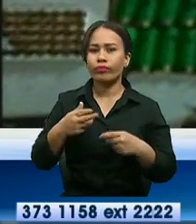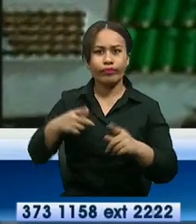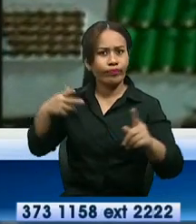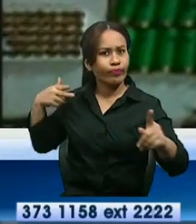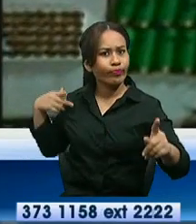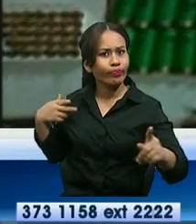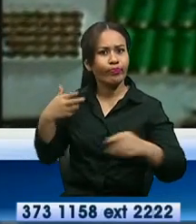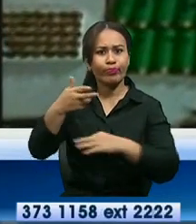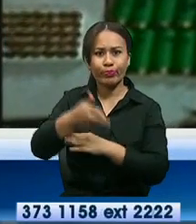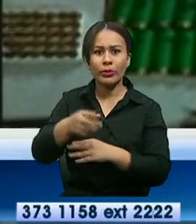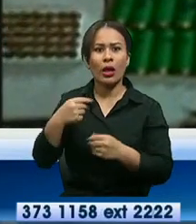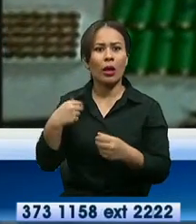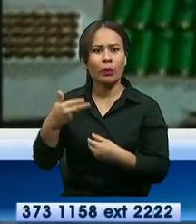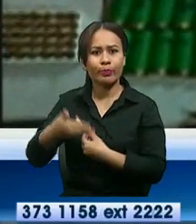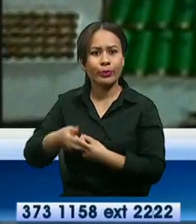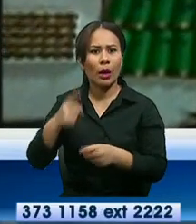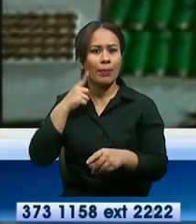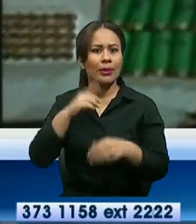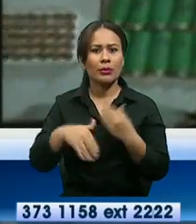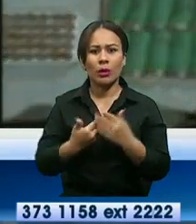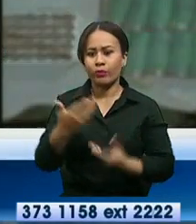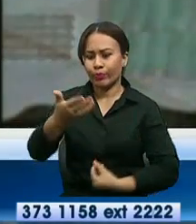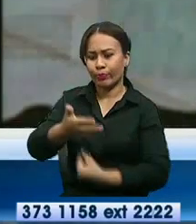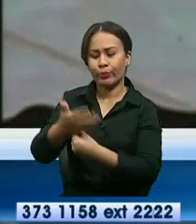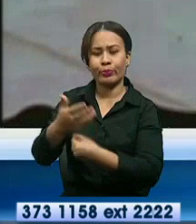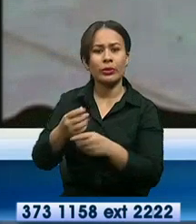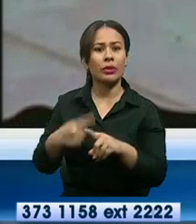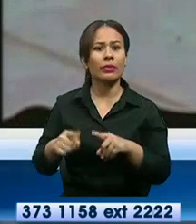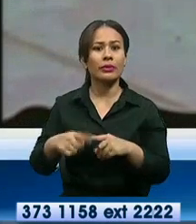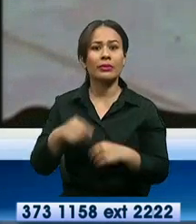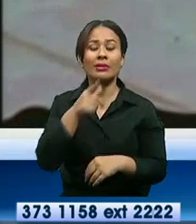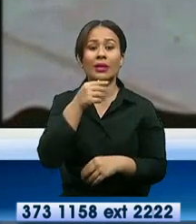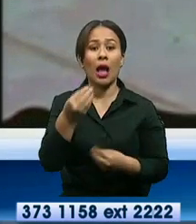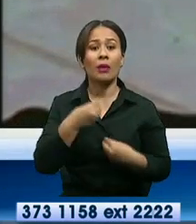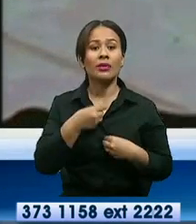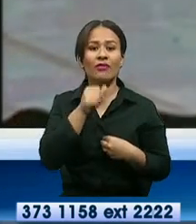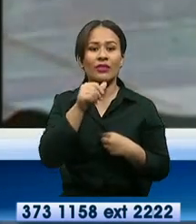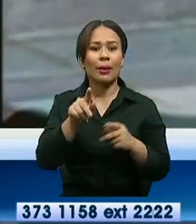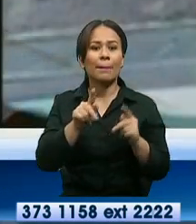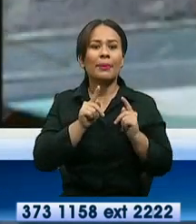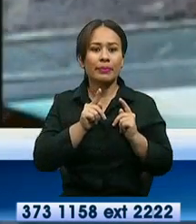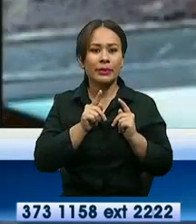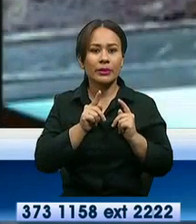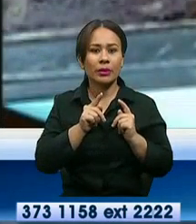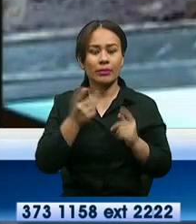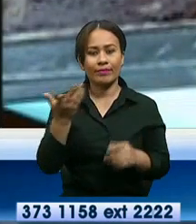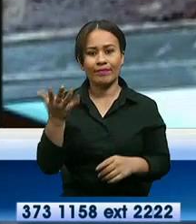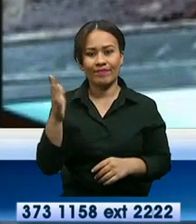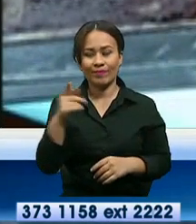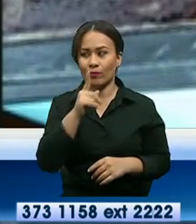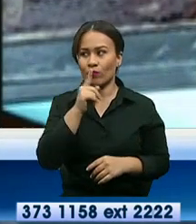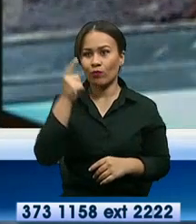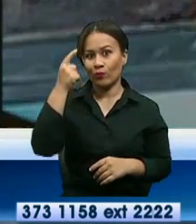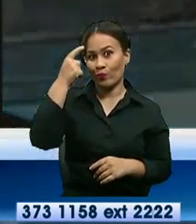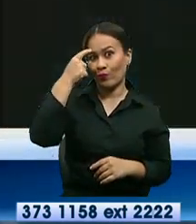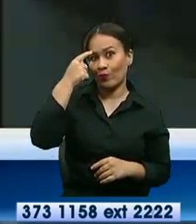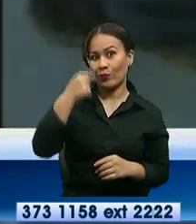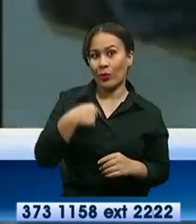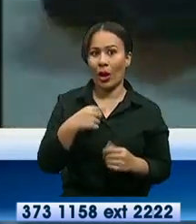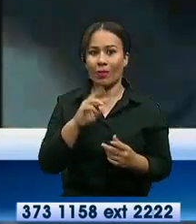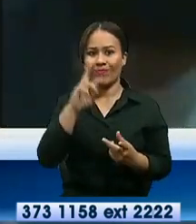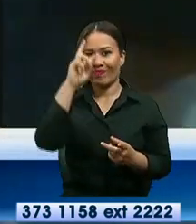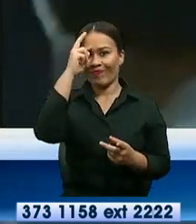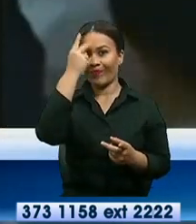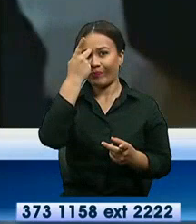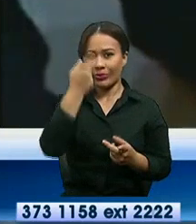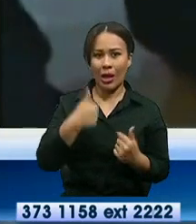largas, cortas y gran cantidad de munición para las mismas sin permiso alguno. Es decir, como que aparentemente no andaban en buenas cosas. Y